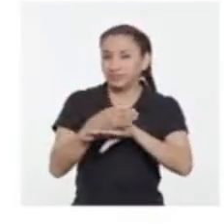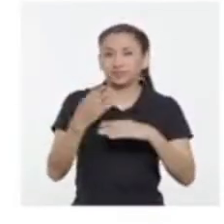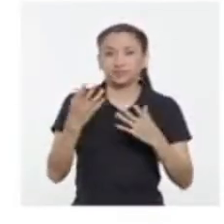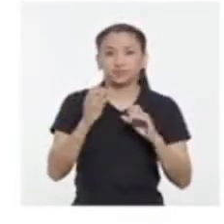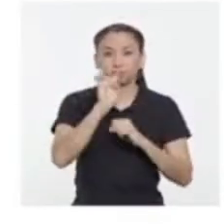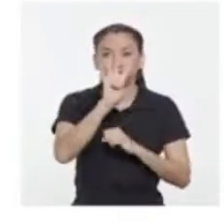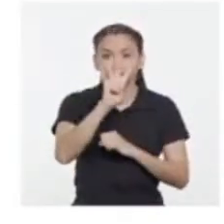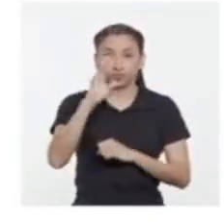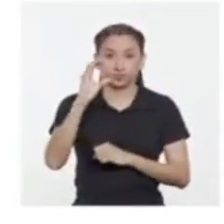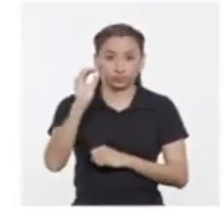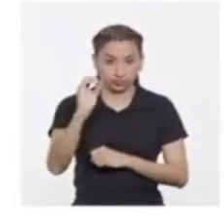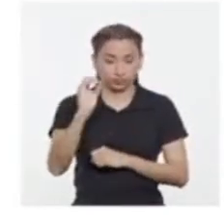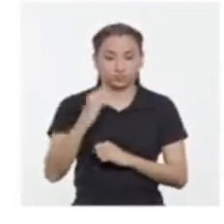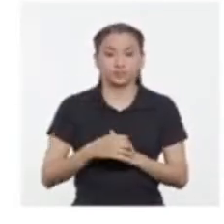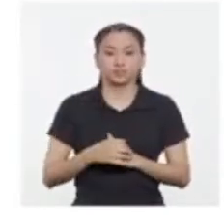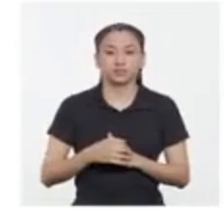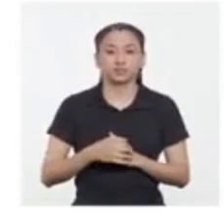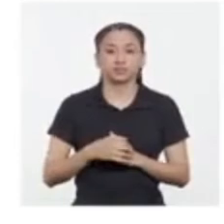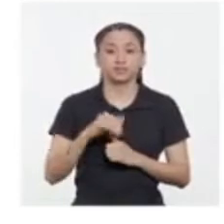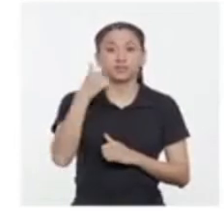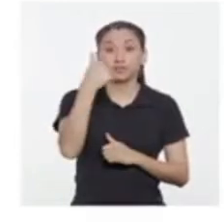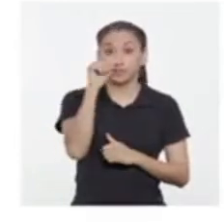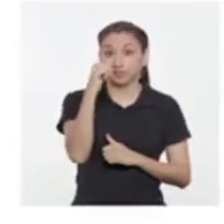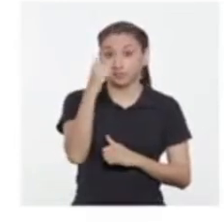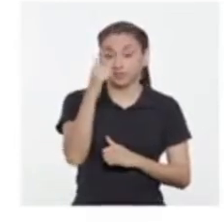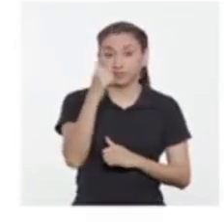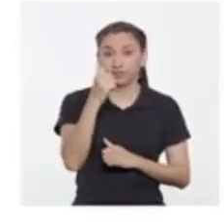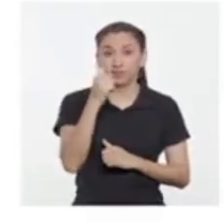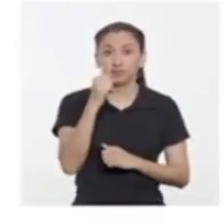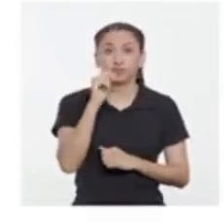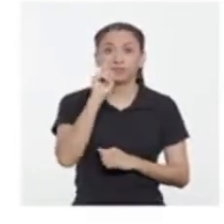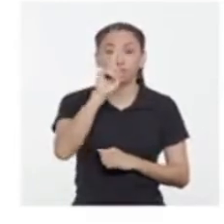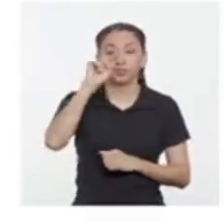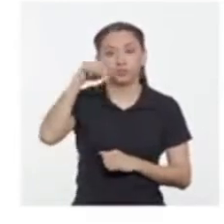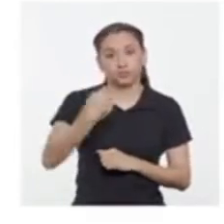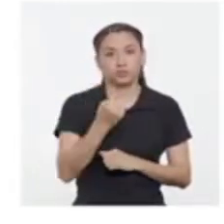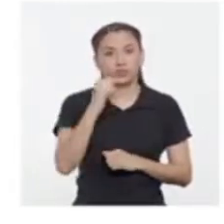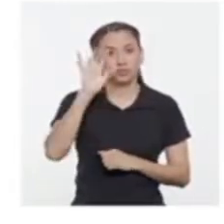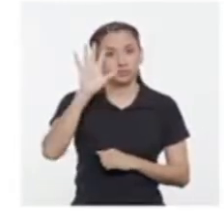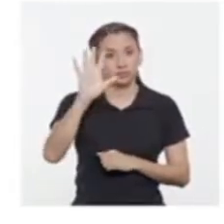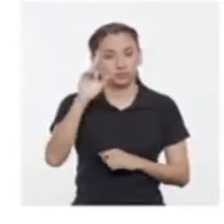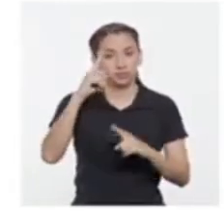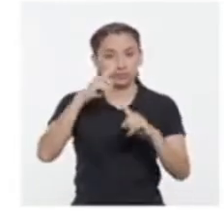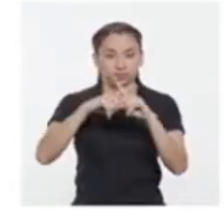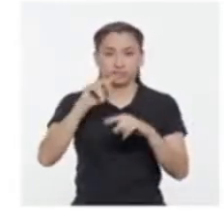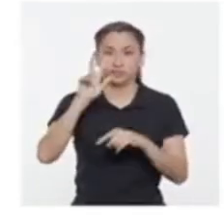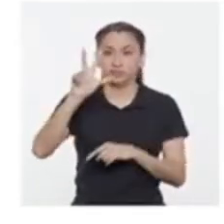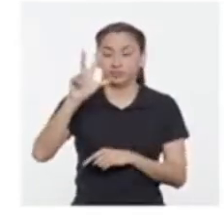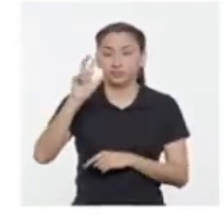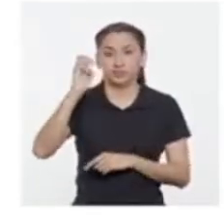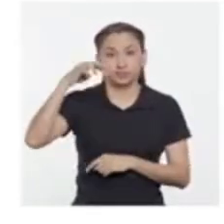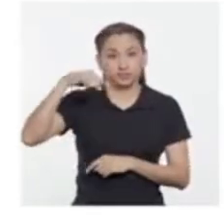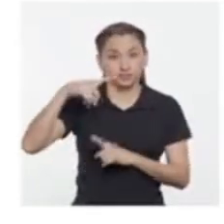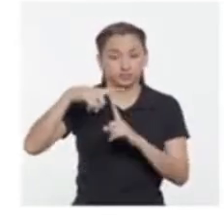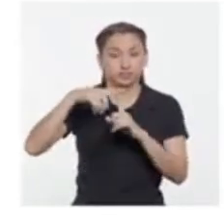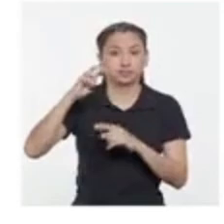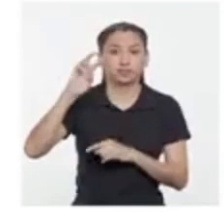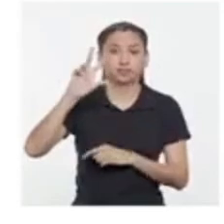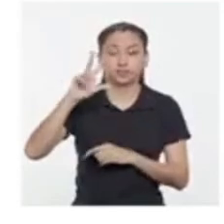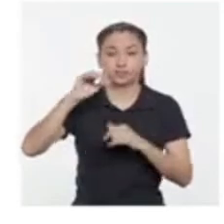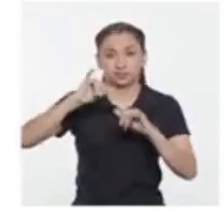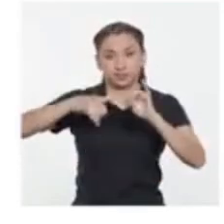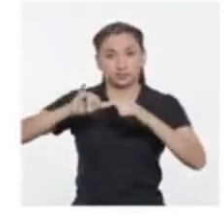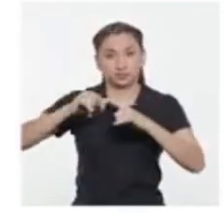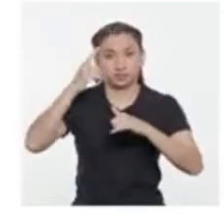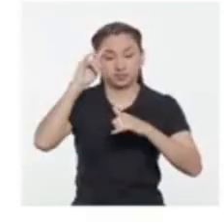cada listón es 40 soles. 10 listones de madera de 1,5 por 3 pulgadas por 3 metros